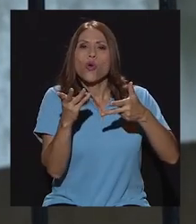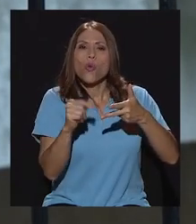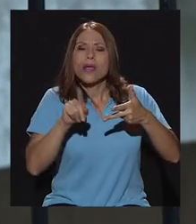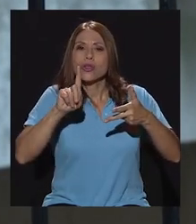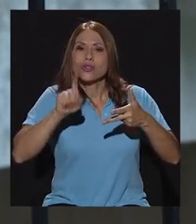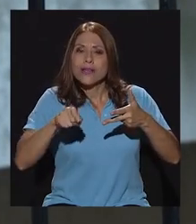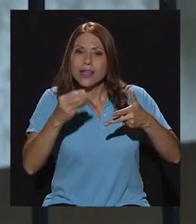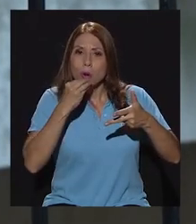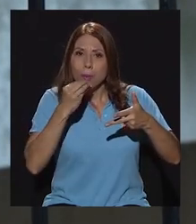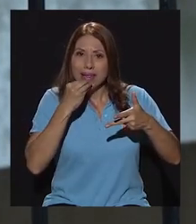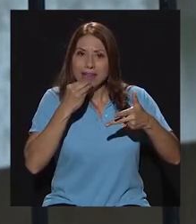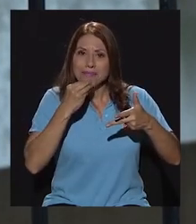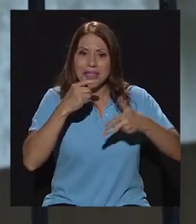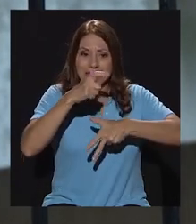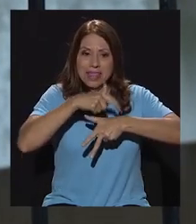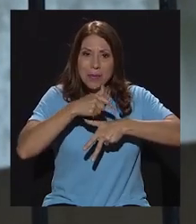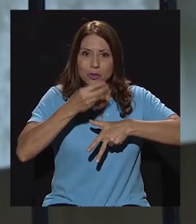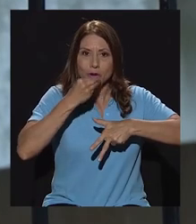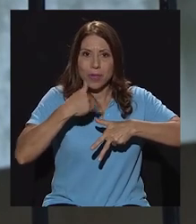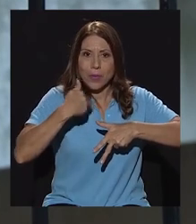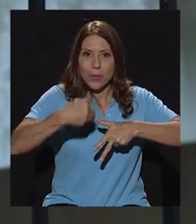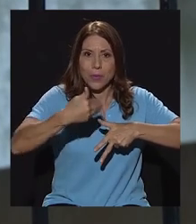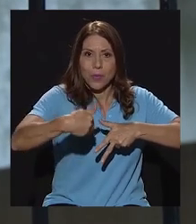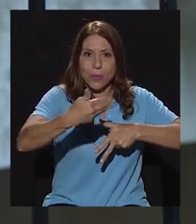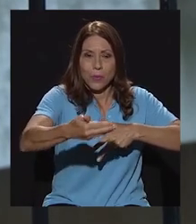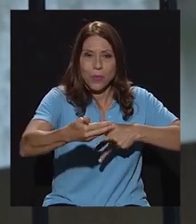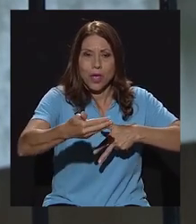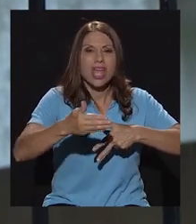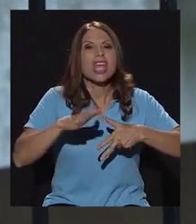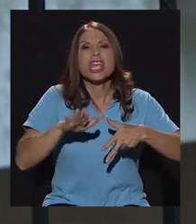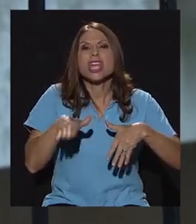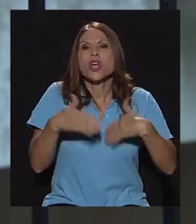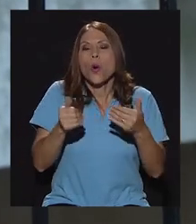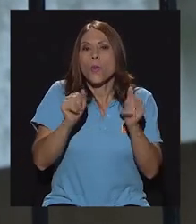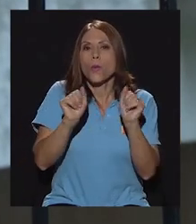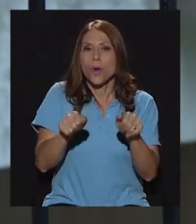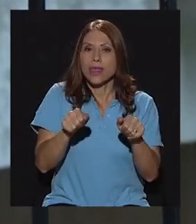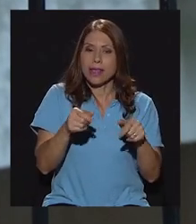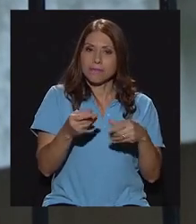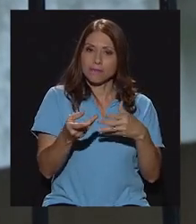diferentes tiempos de comida y cómo corregir ya sea la insulina o la